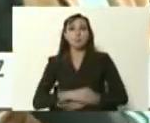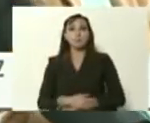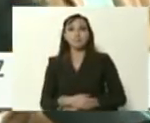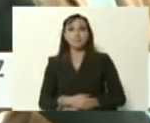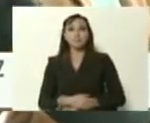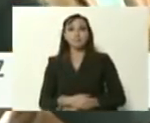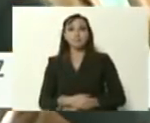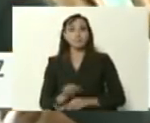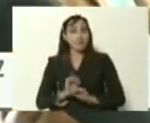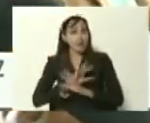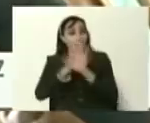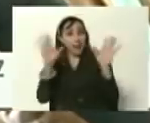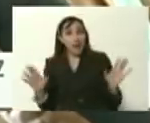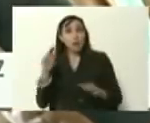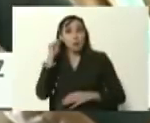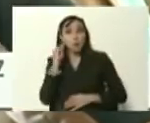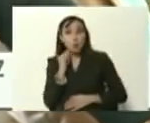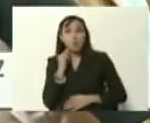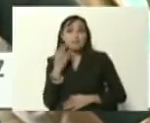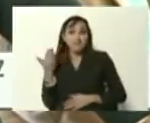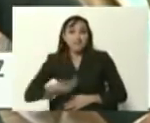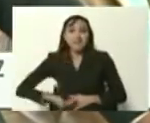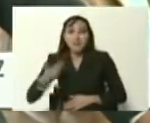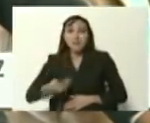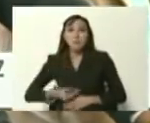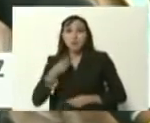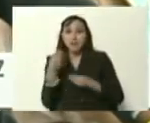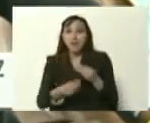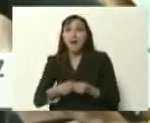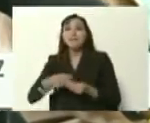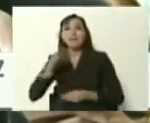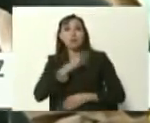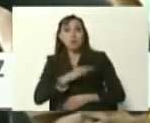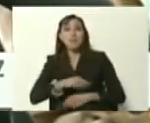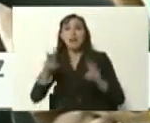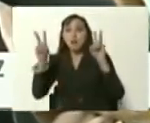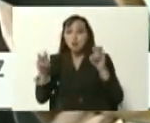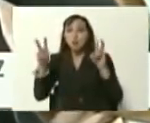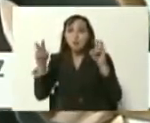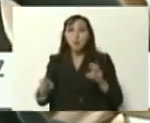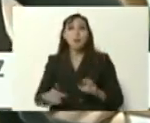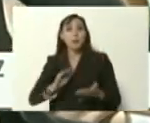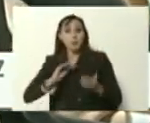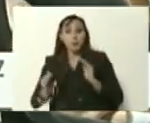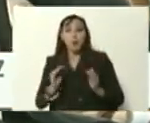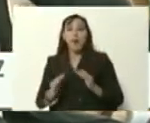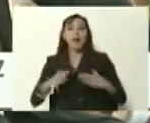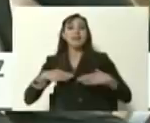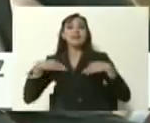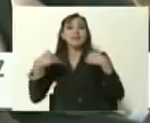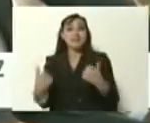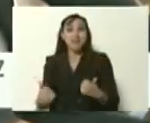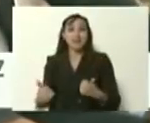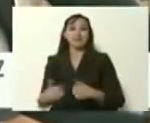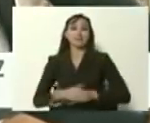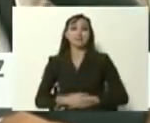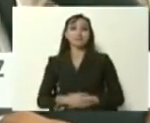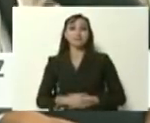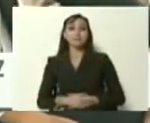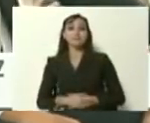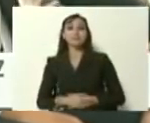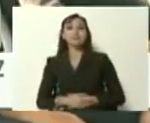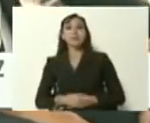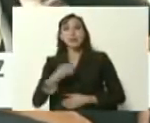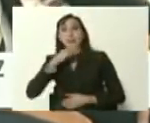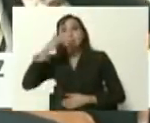Tan claro estaba Bolívar de la importancia de edificar una sociedad moralmente sana, que dijo: los padres de